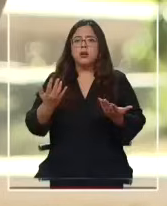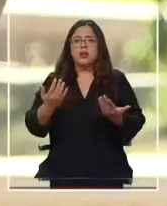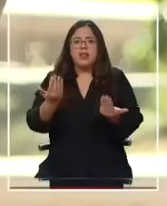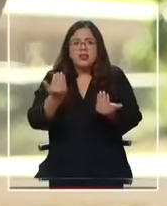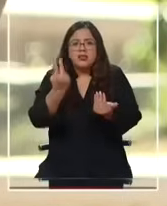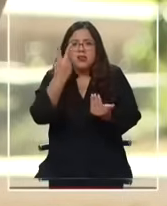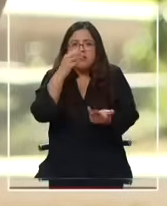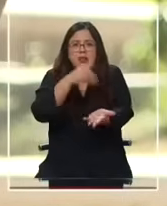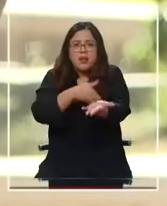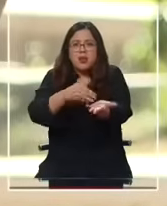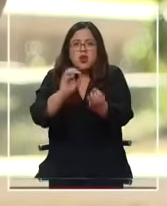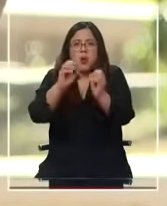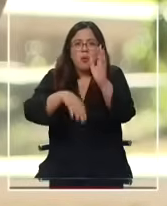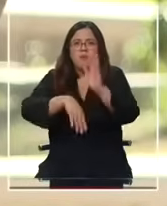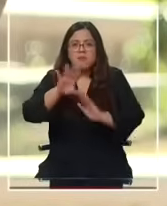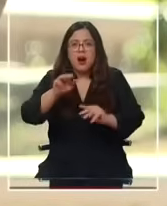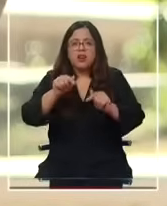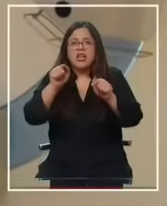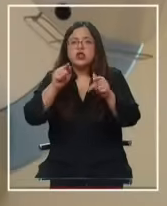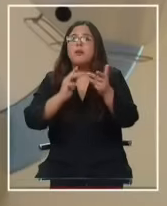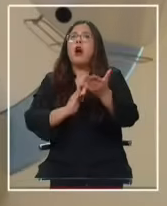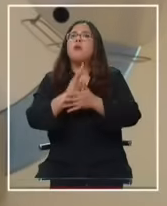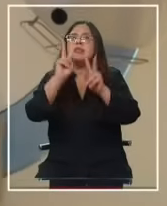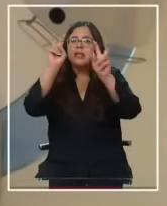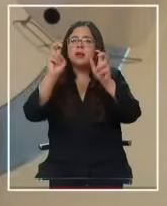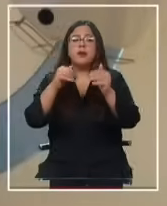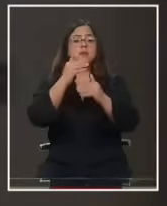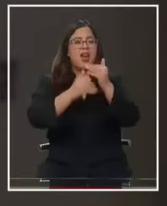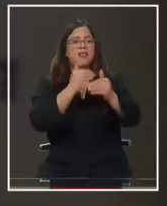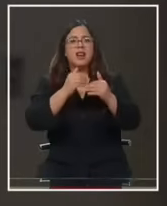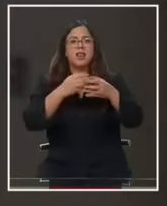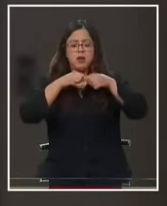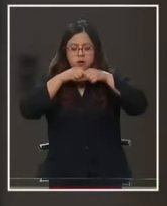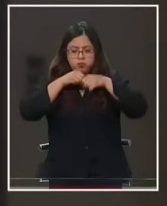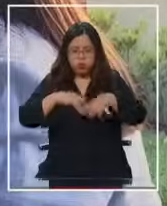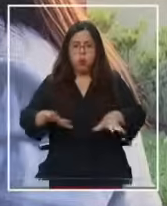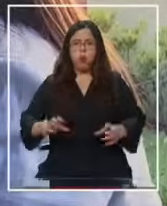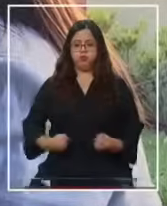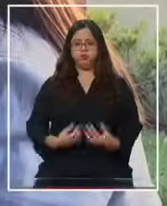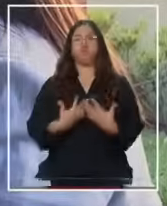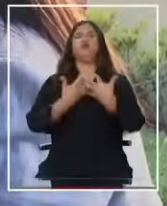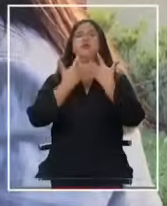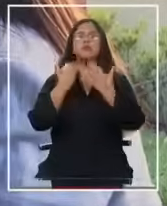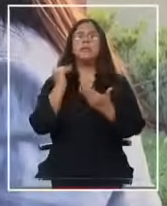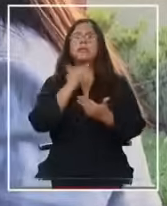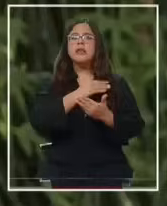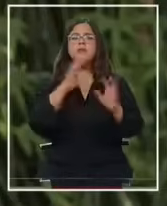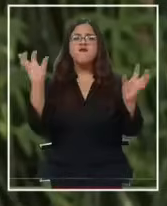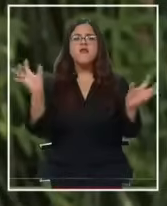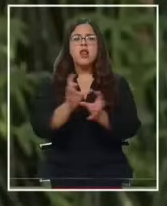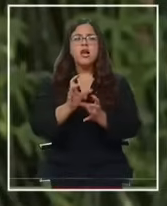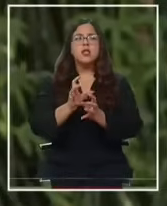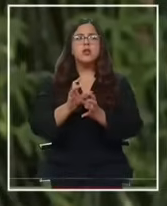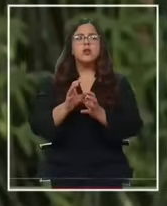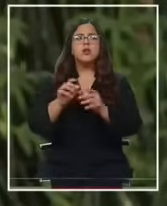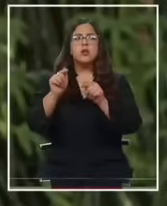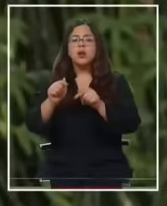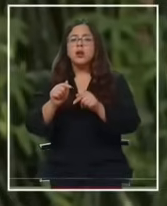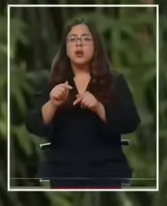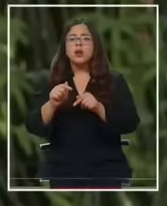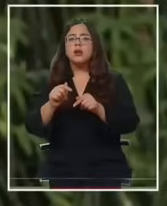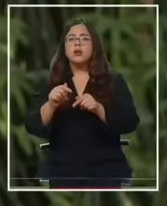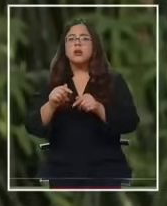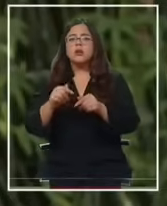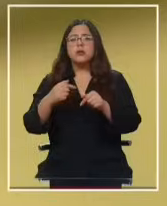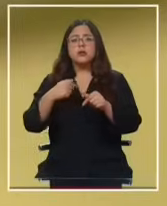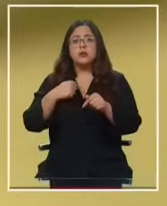millones y demás, porque eso era como para empezar. Su avance es rápido y agresivo. Cada día que pasa es mi vida la que va hacia